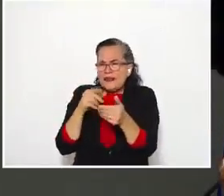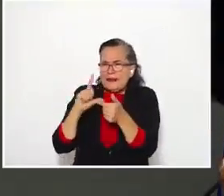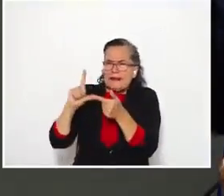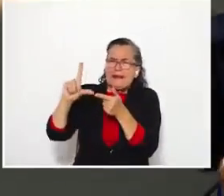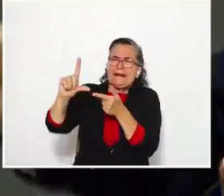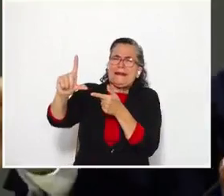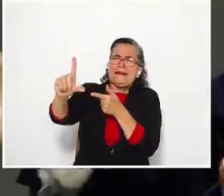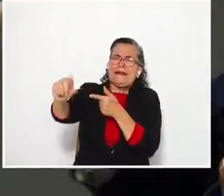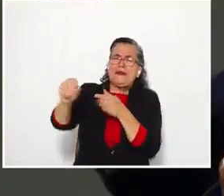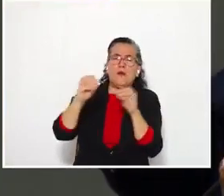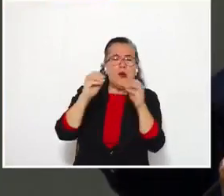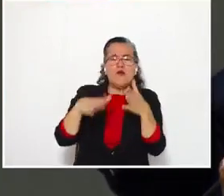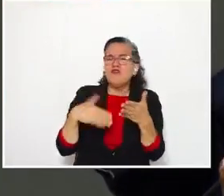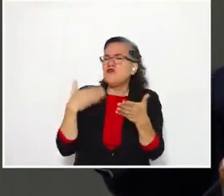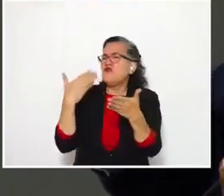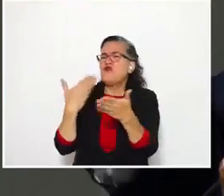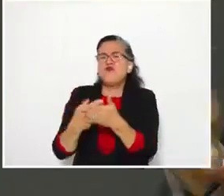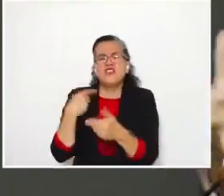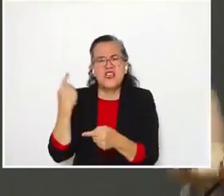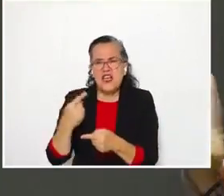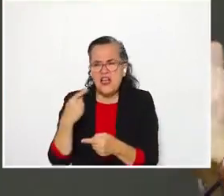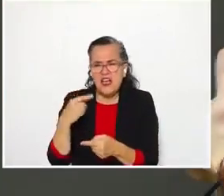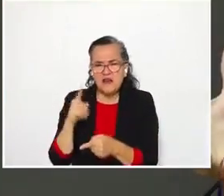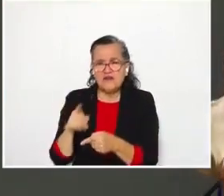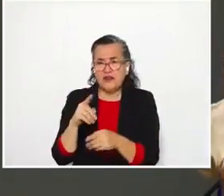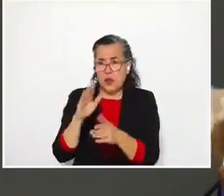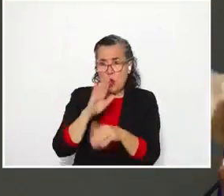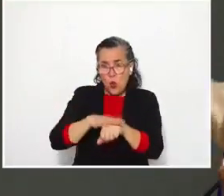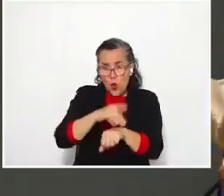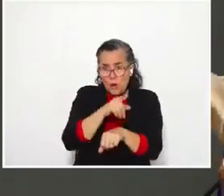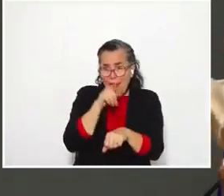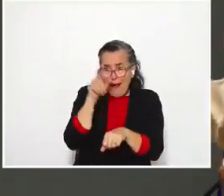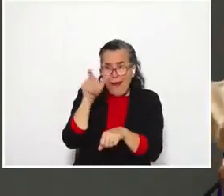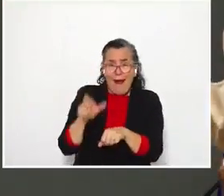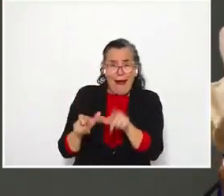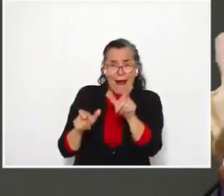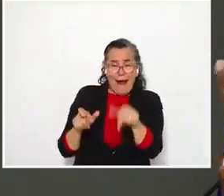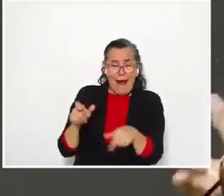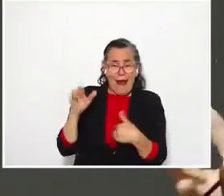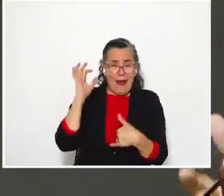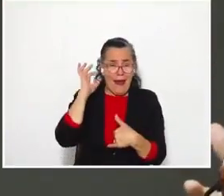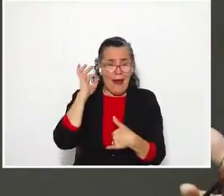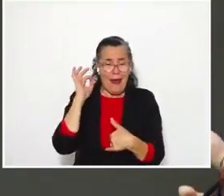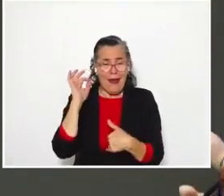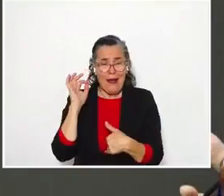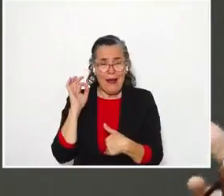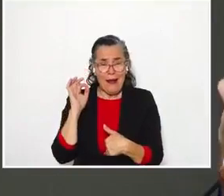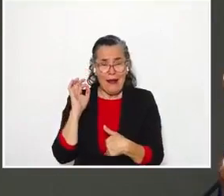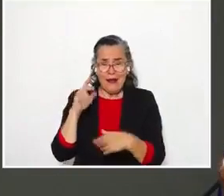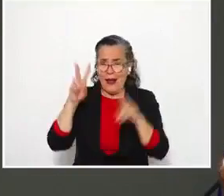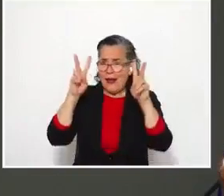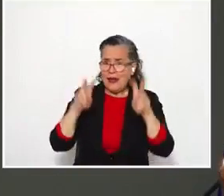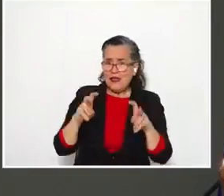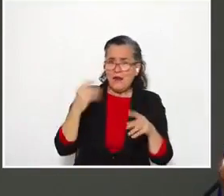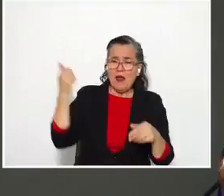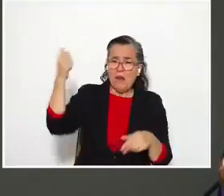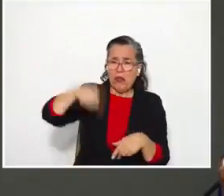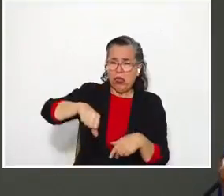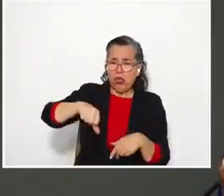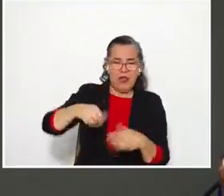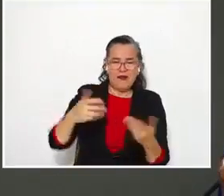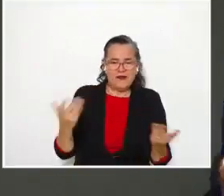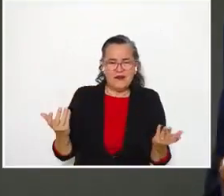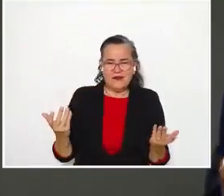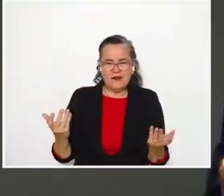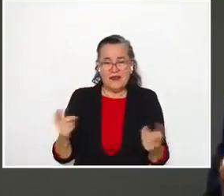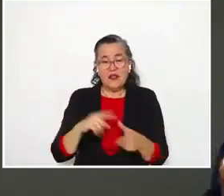tal vez el profesor a veces no llega, no es culpa de él o de ella que no le vaya bien en el examen. Y resulta que entonces